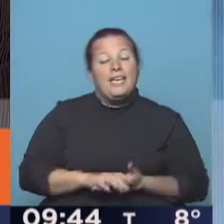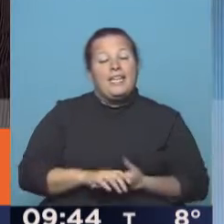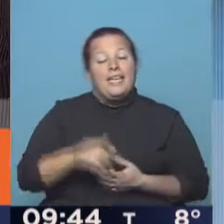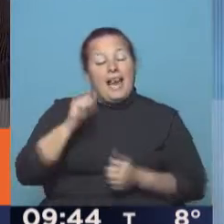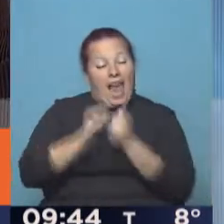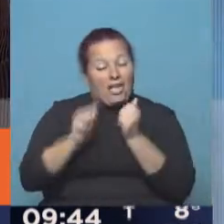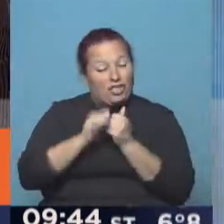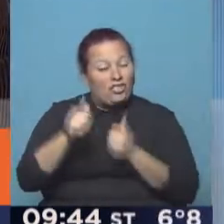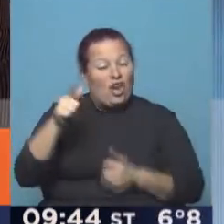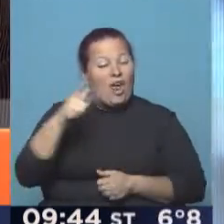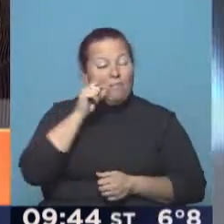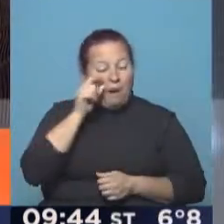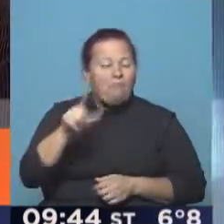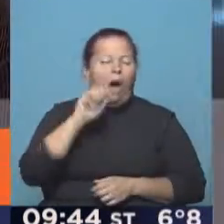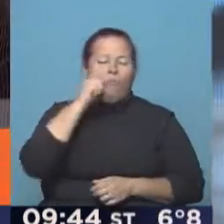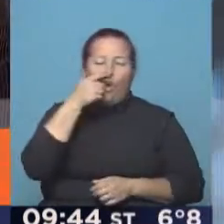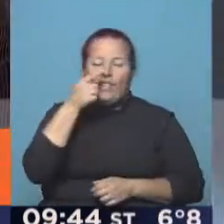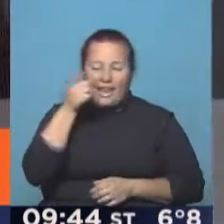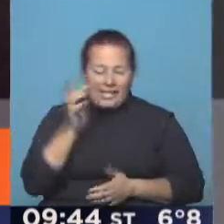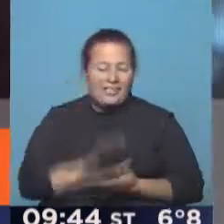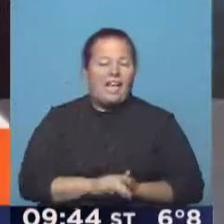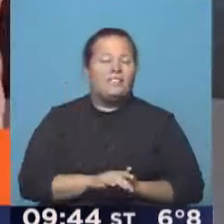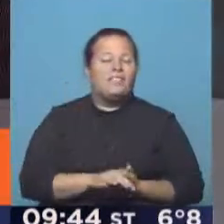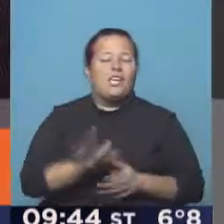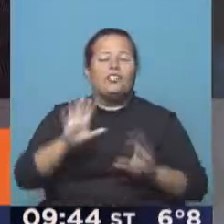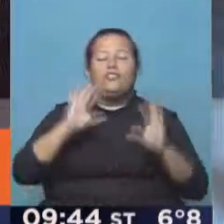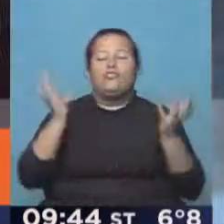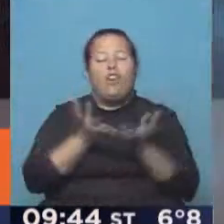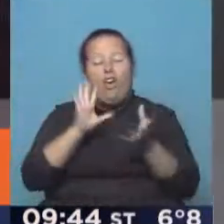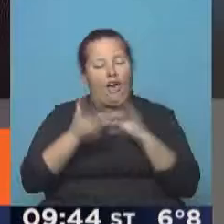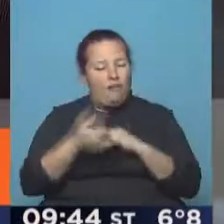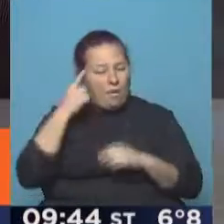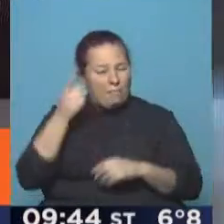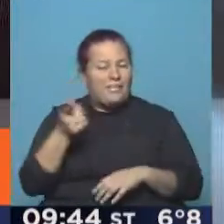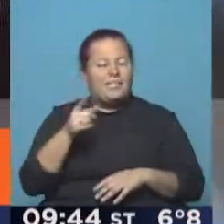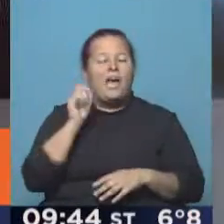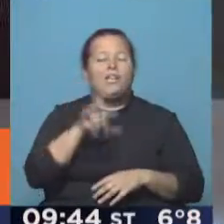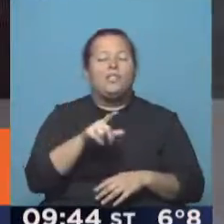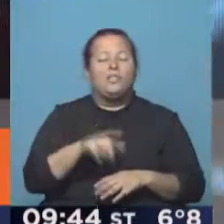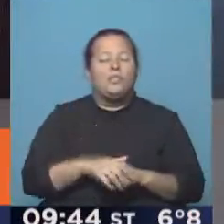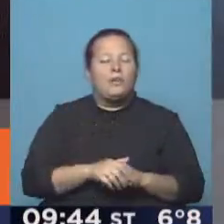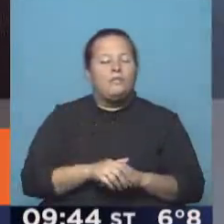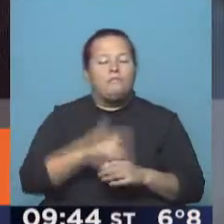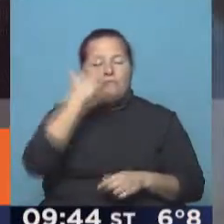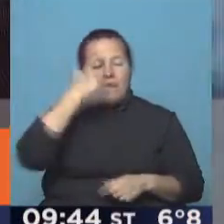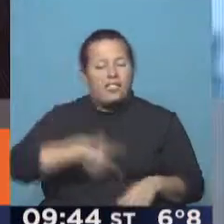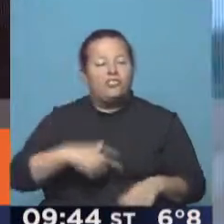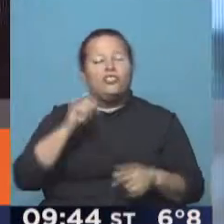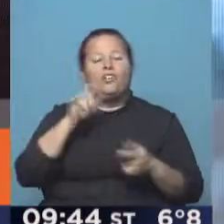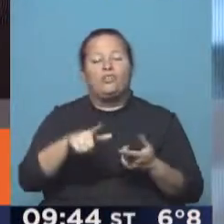Y la historia de don Arturo es muy interesante de todo punto de vista, ¿no? de su ser, de